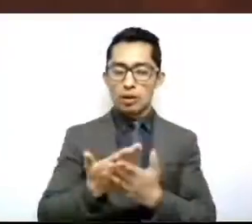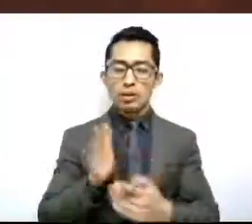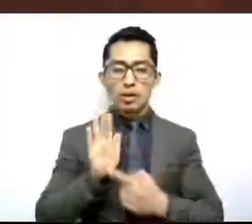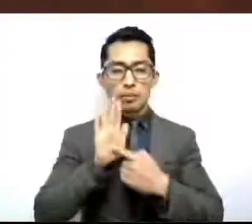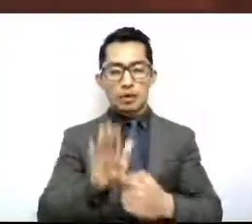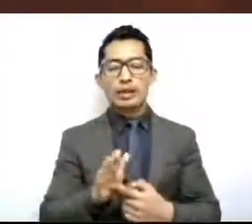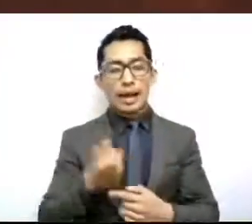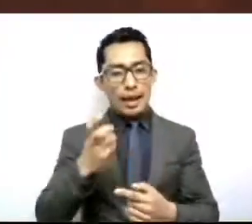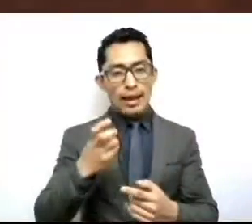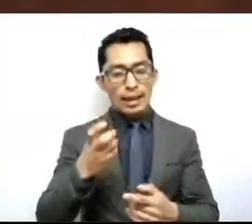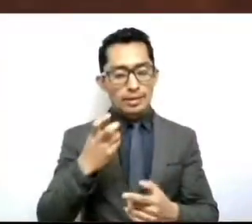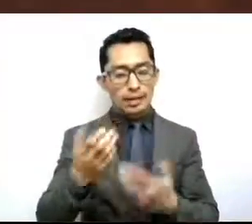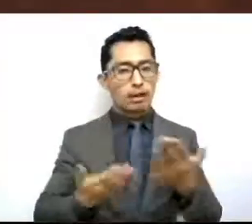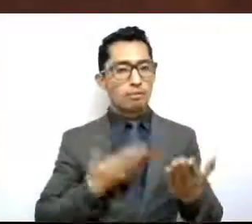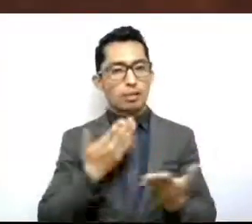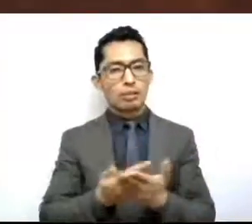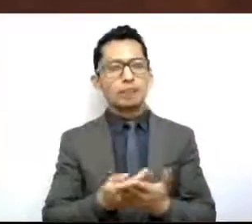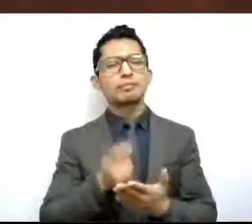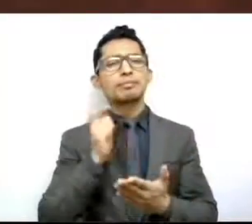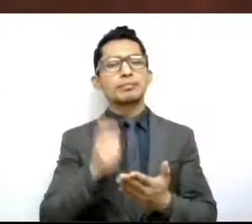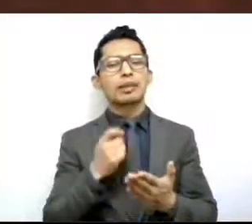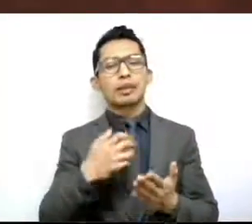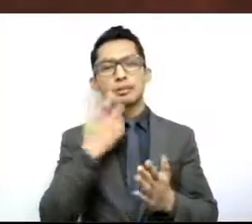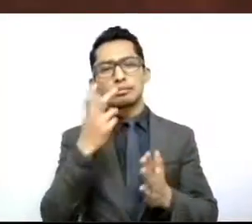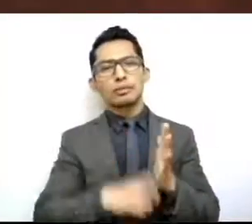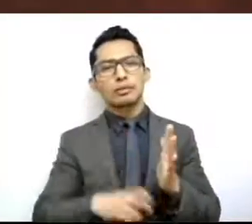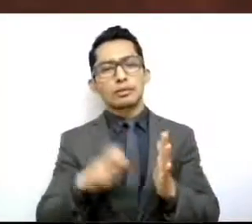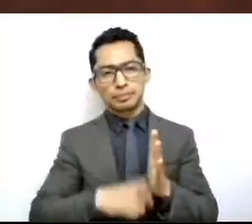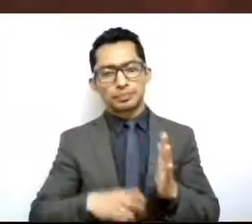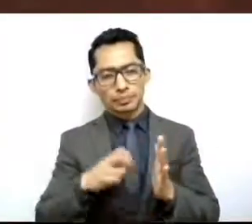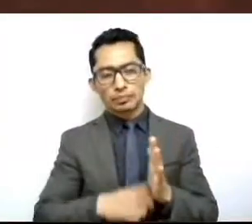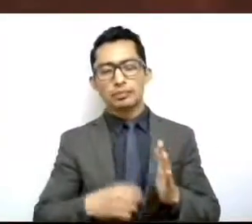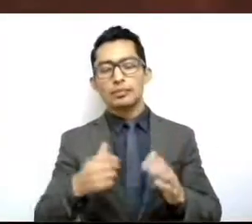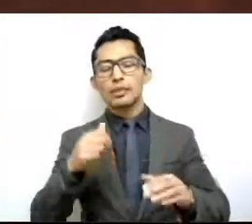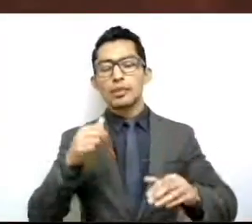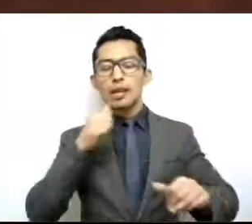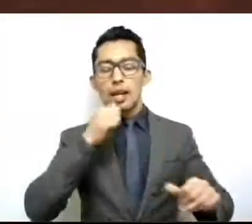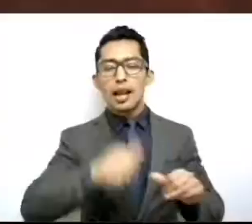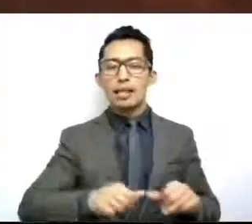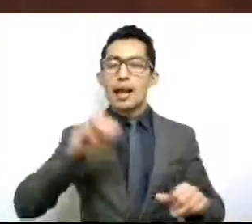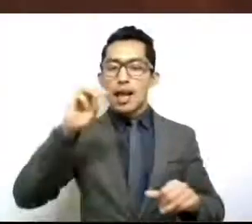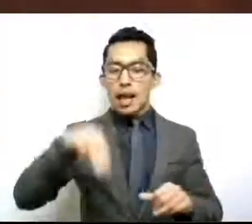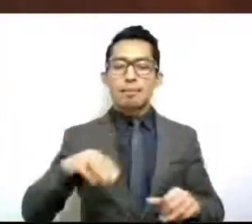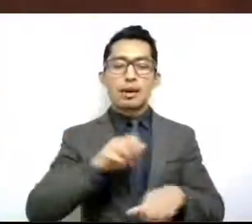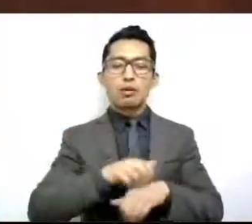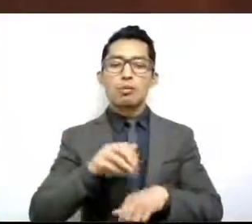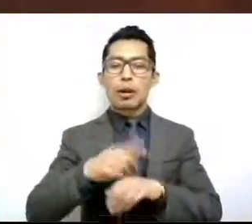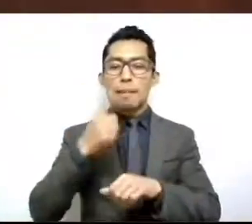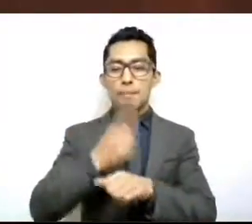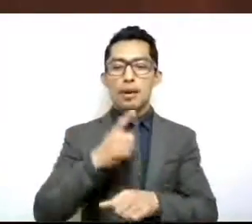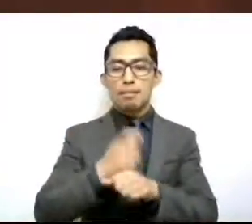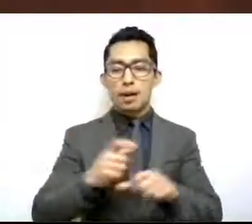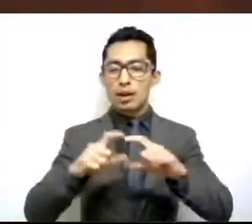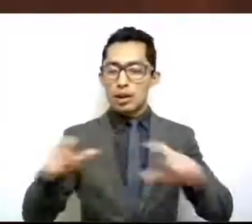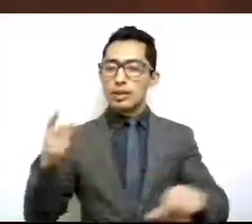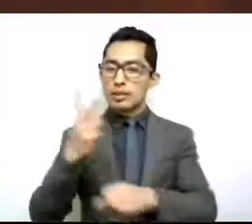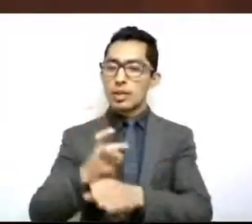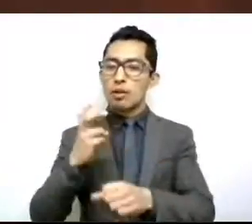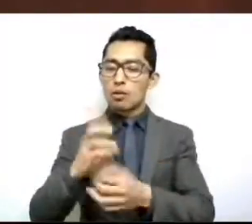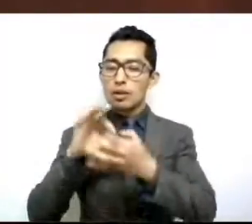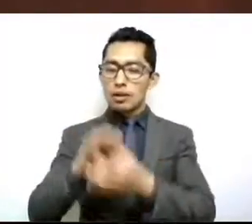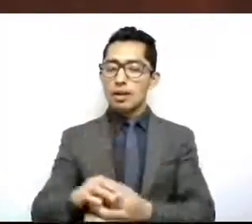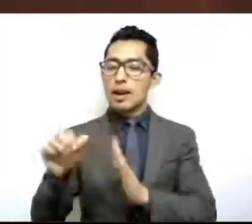proyecto de decreto por el que se reforma el inciso M y el párrafo primero de la fracción segunda del